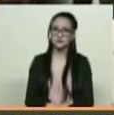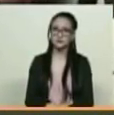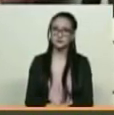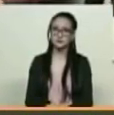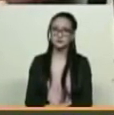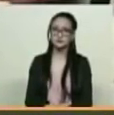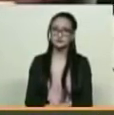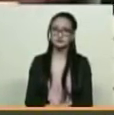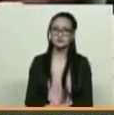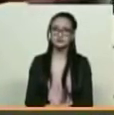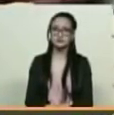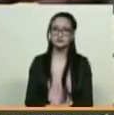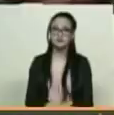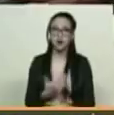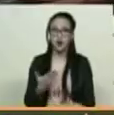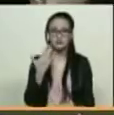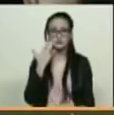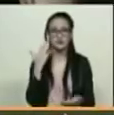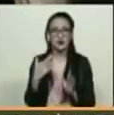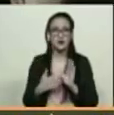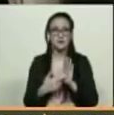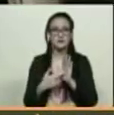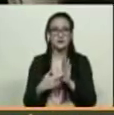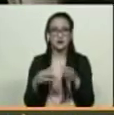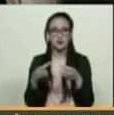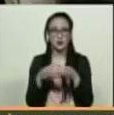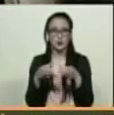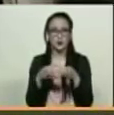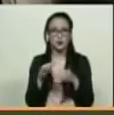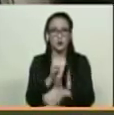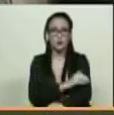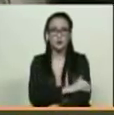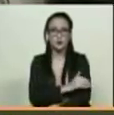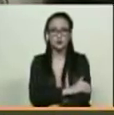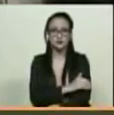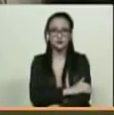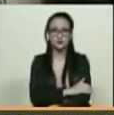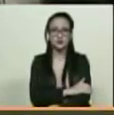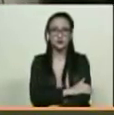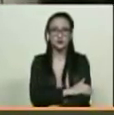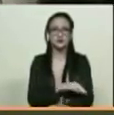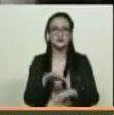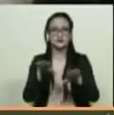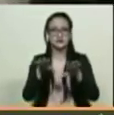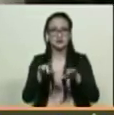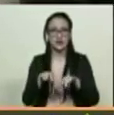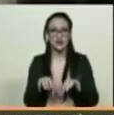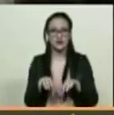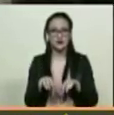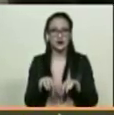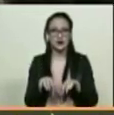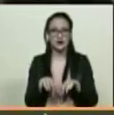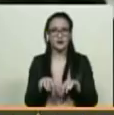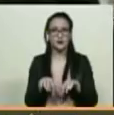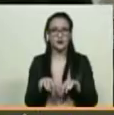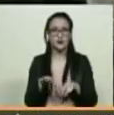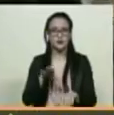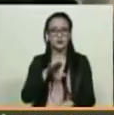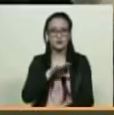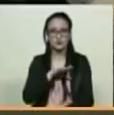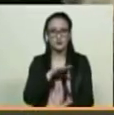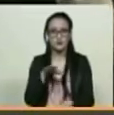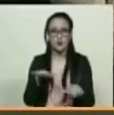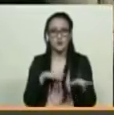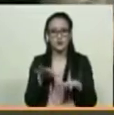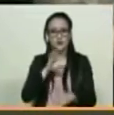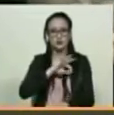ustedes pueden apreciar los representantes de los partidos de oposición, entre ellos está el secretario general del partido